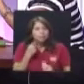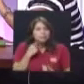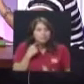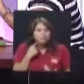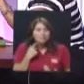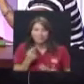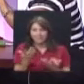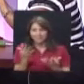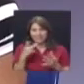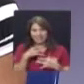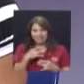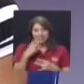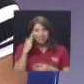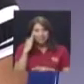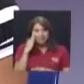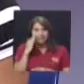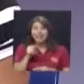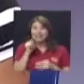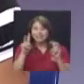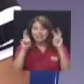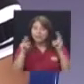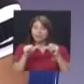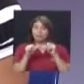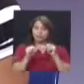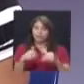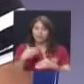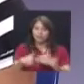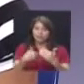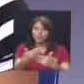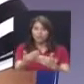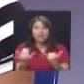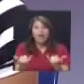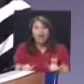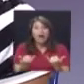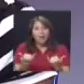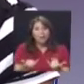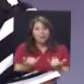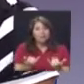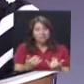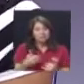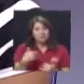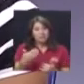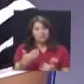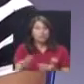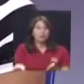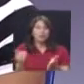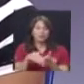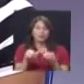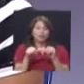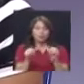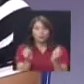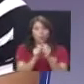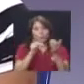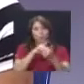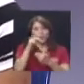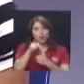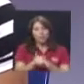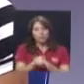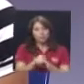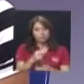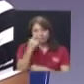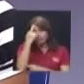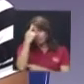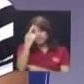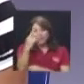vamos a volver sobre este tema en unos segundos y ahora muy pronto estaremos de vuelta con irreverencias hablando de